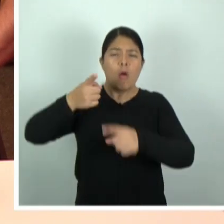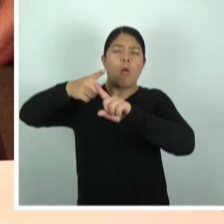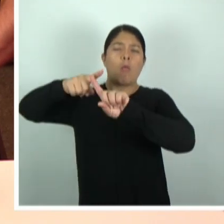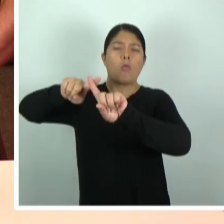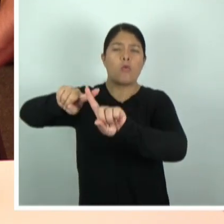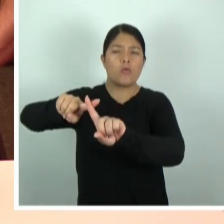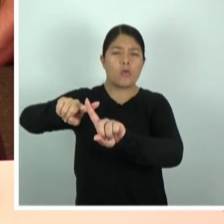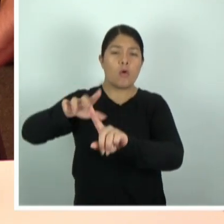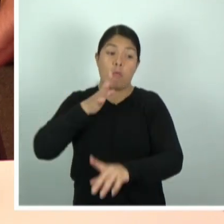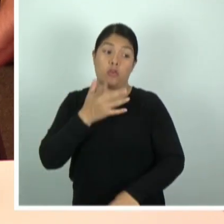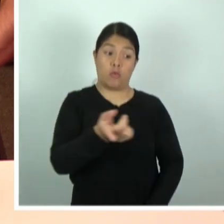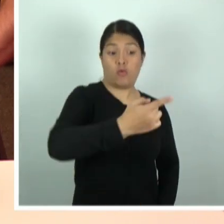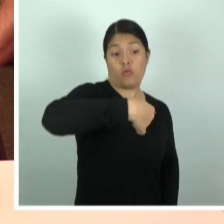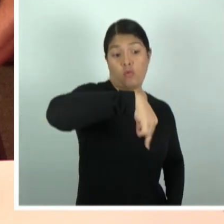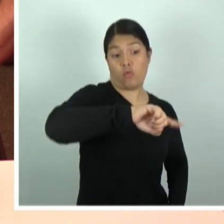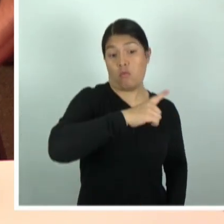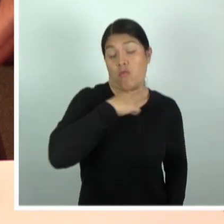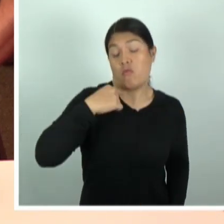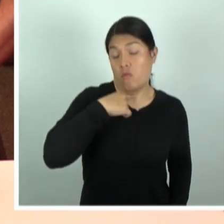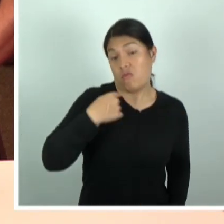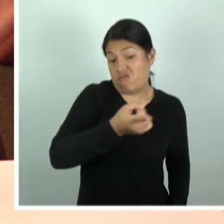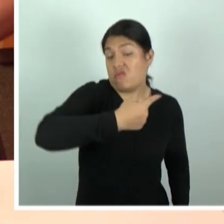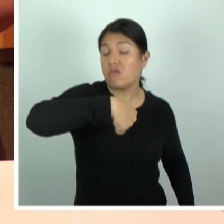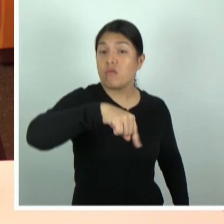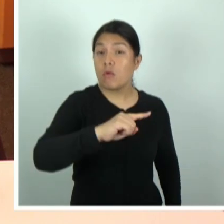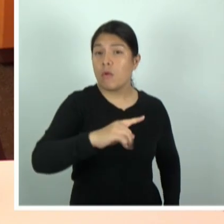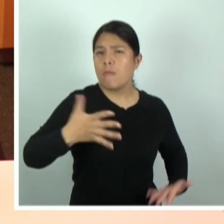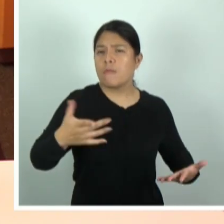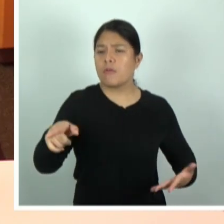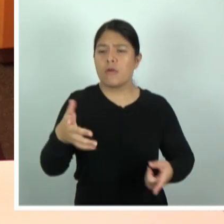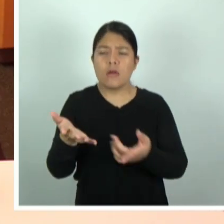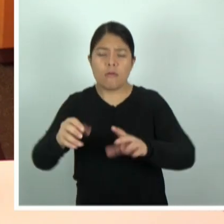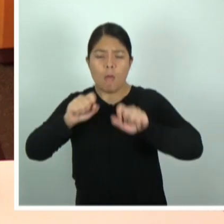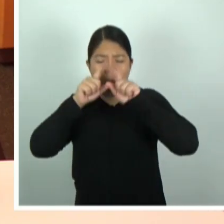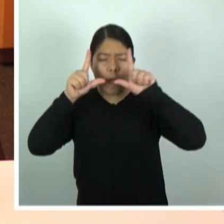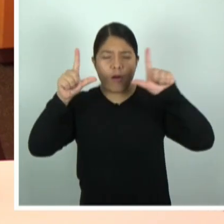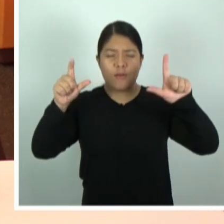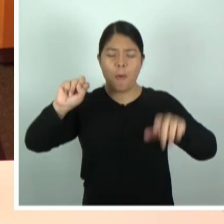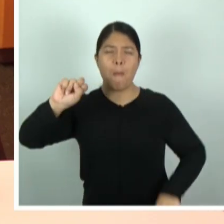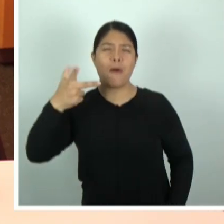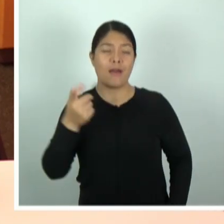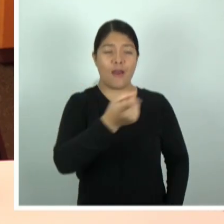crucificado por nuestros pecados, pero resucitó por nuestra justificación.